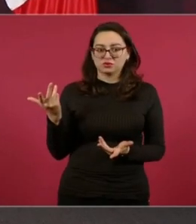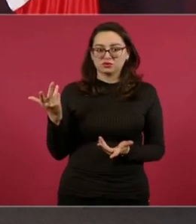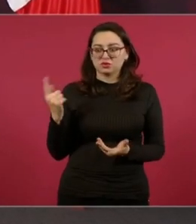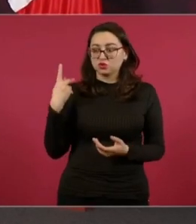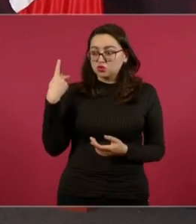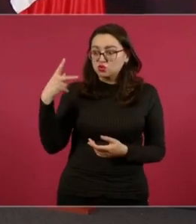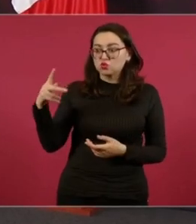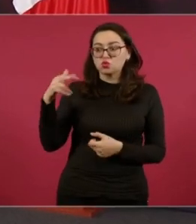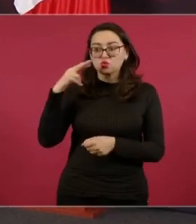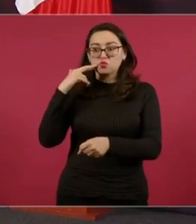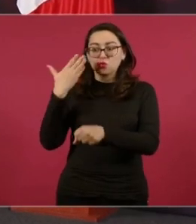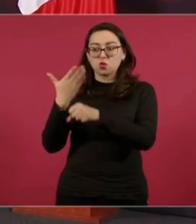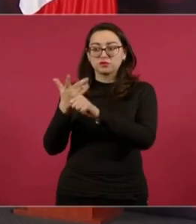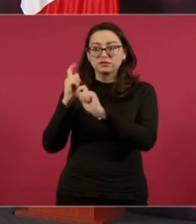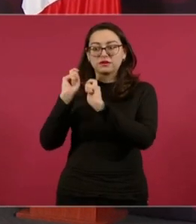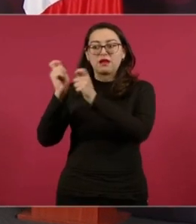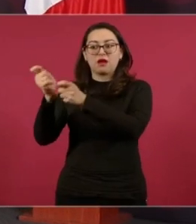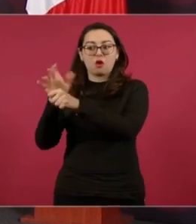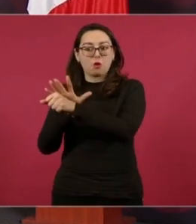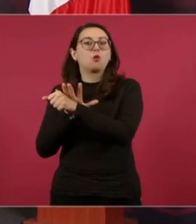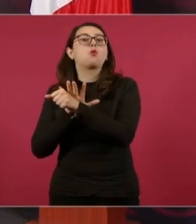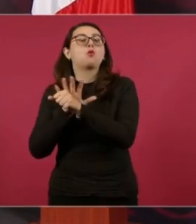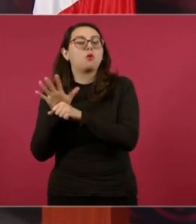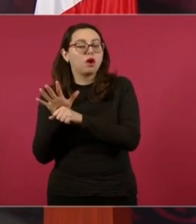y tiene como encargo